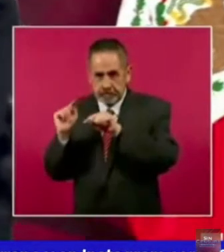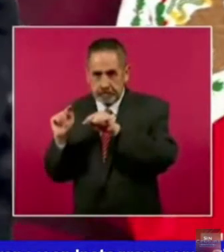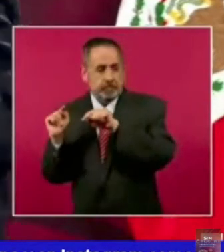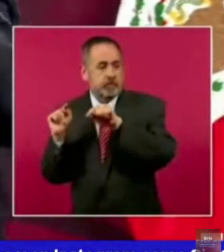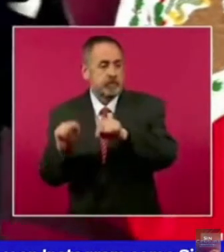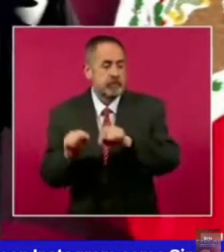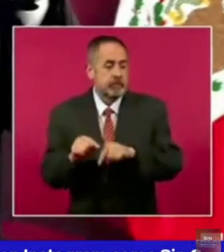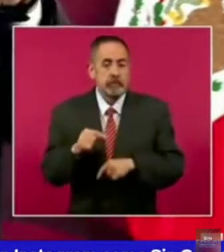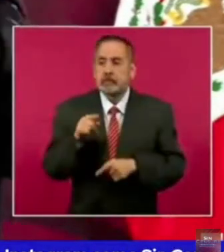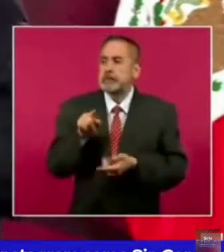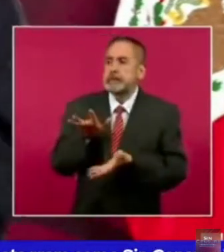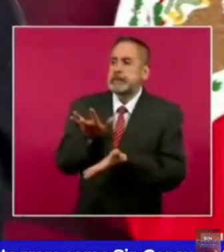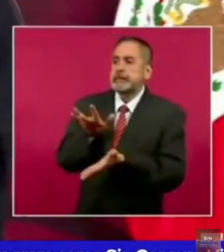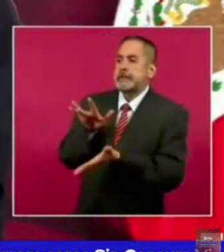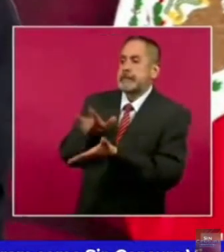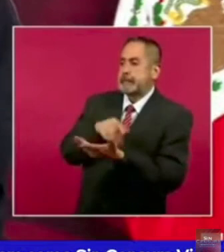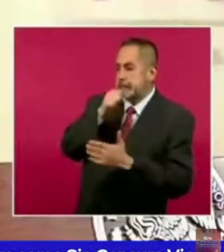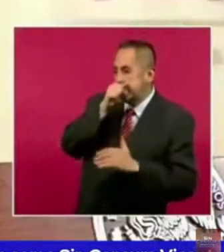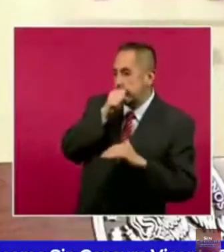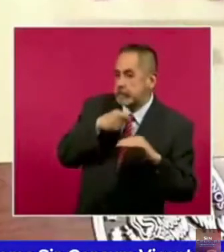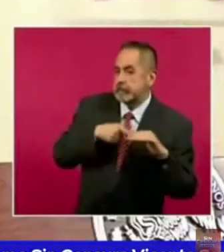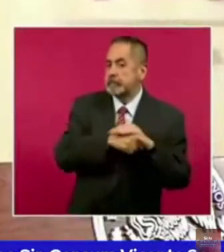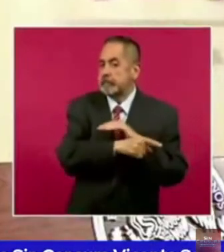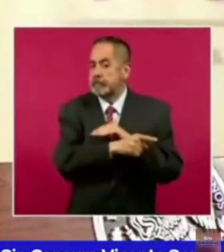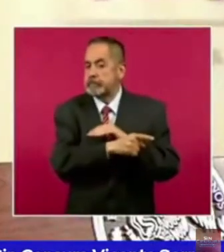se filtraba de inmediato.